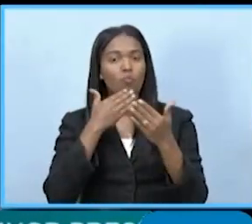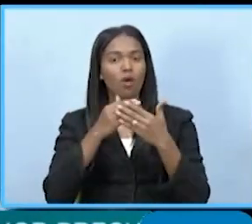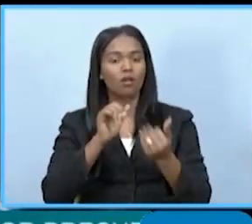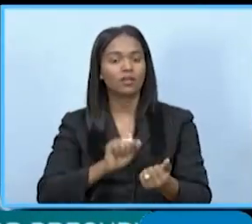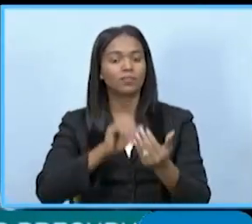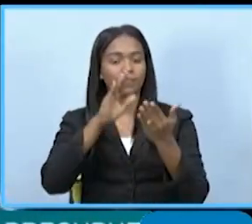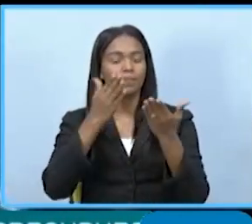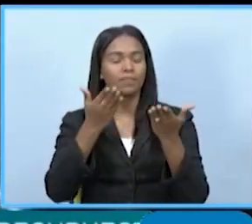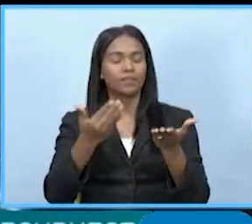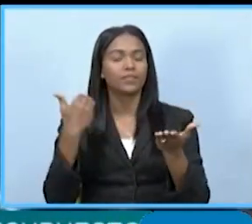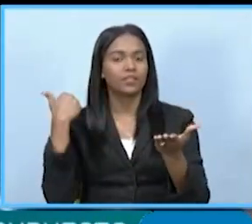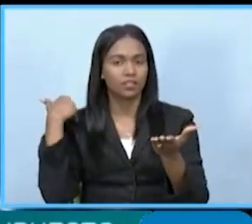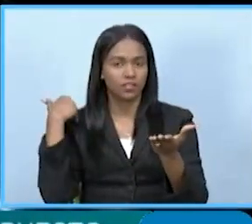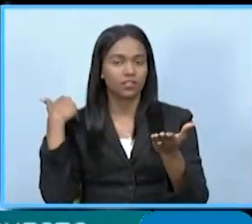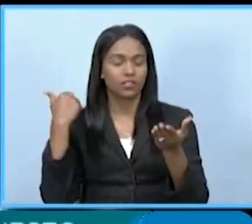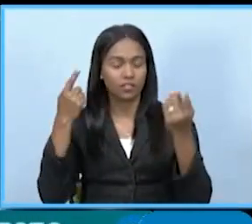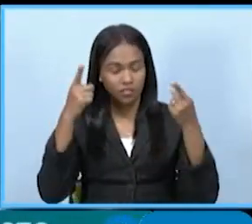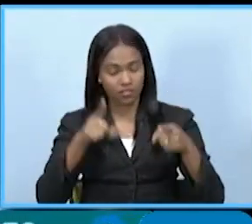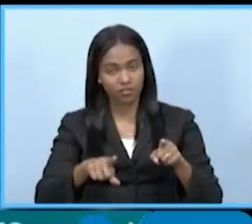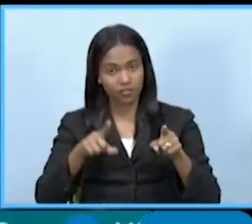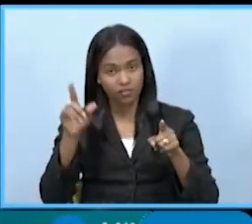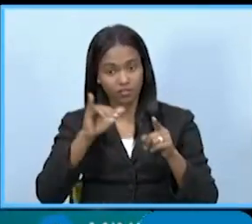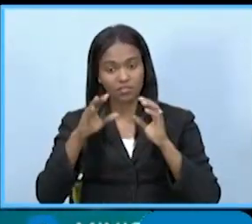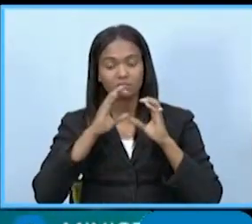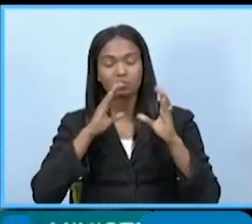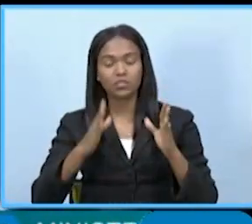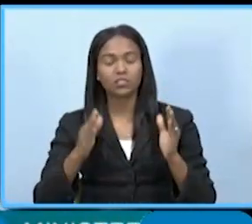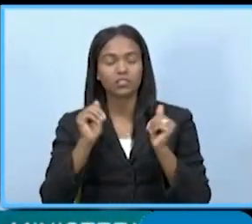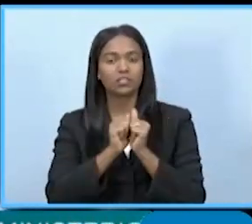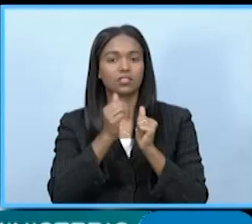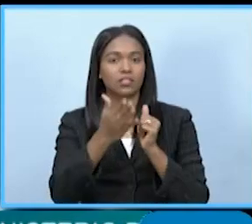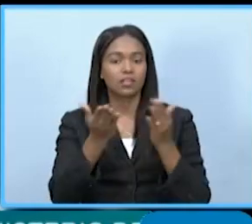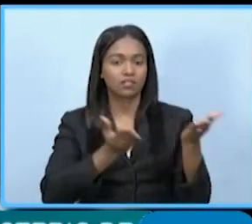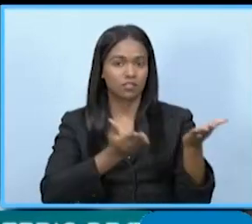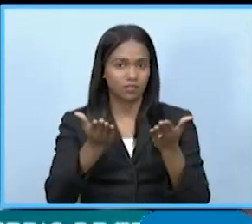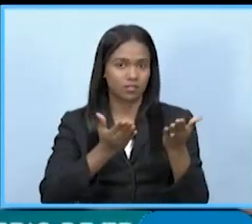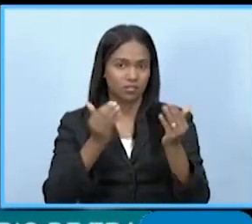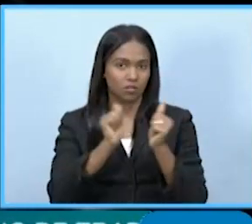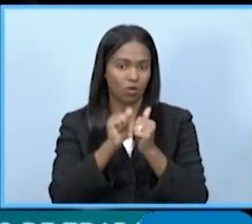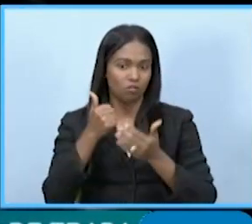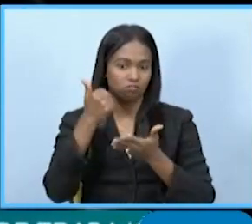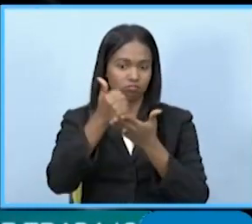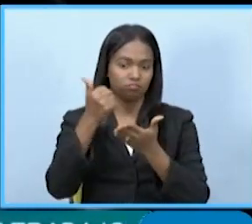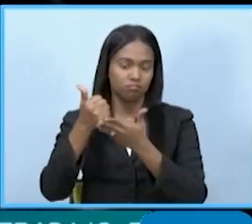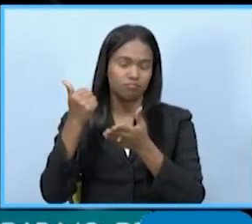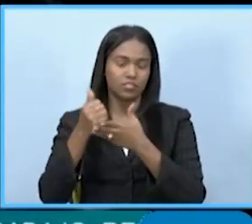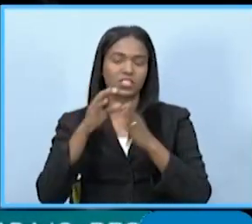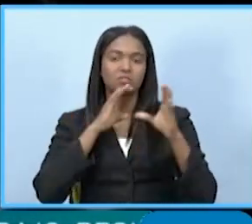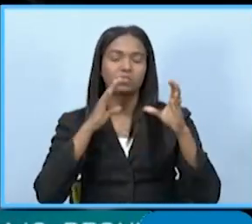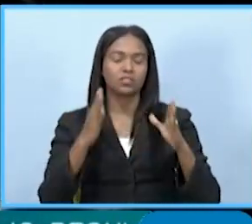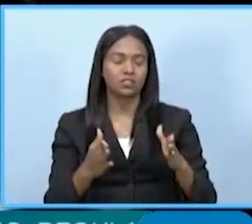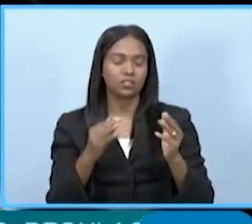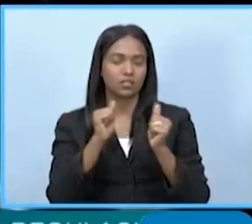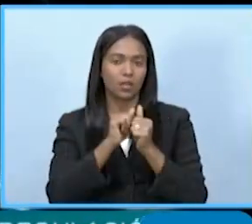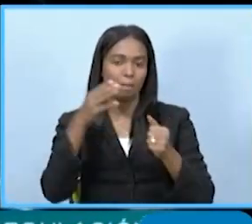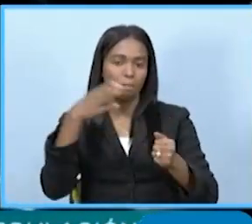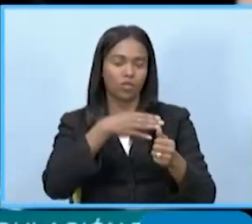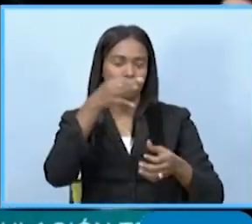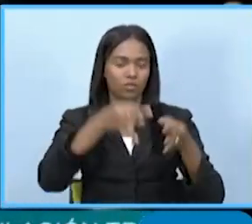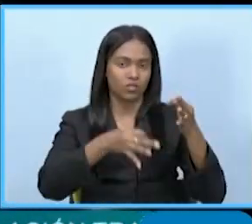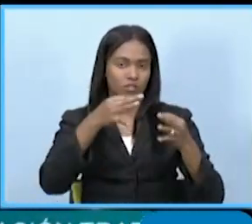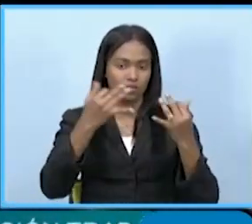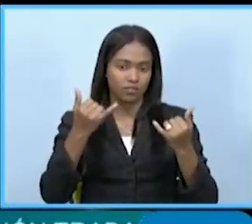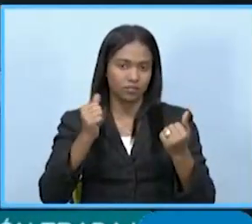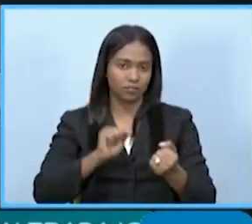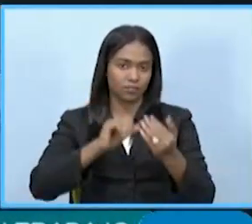yo, es ese, y la comunicación está al servicio de ayudar, la comunicación judicial, al Poder Judicial en